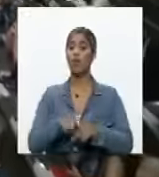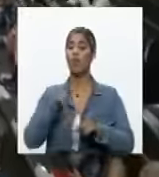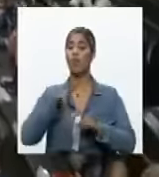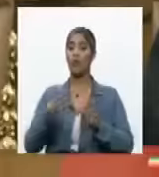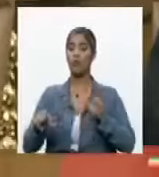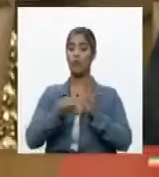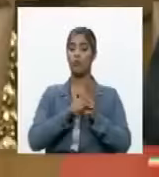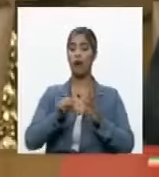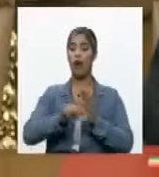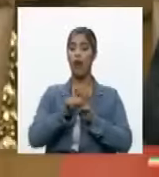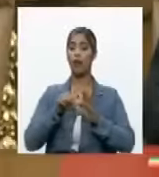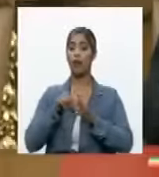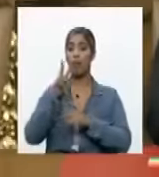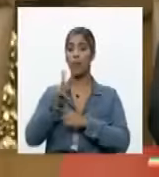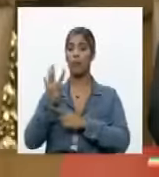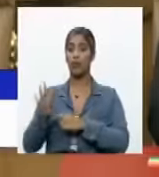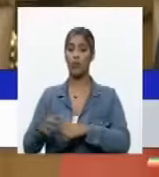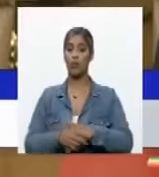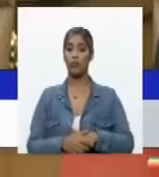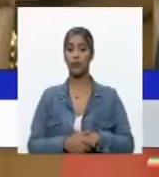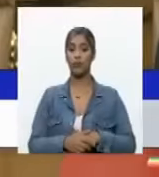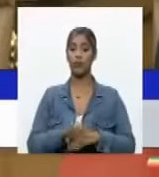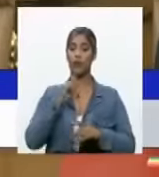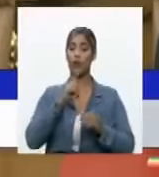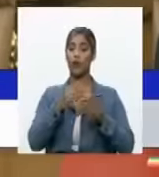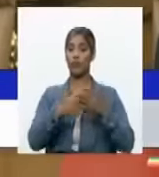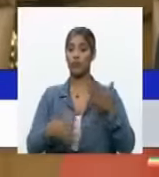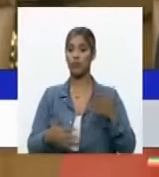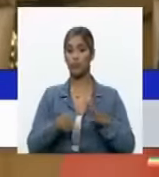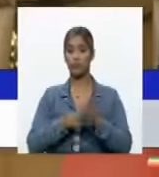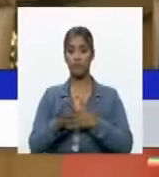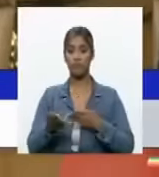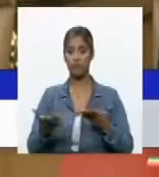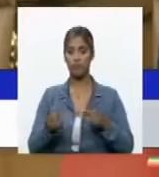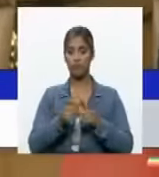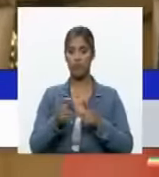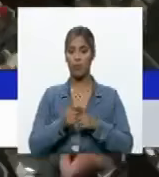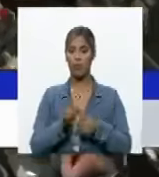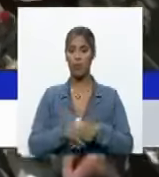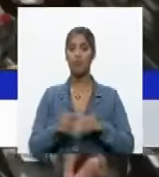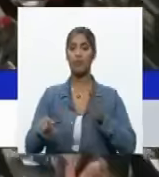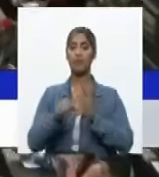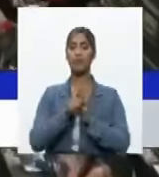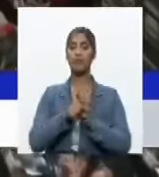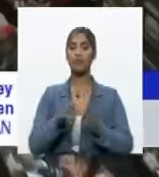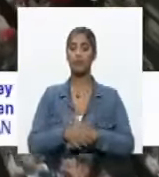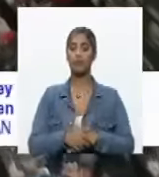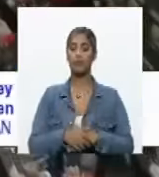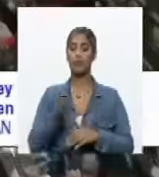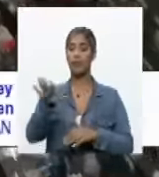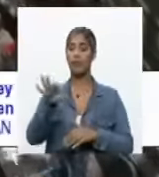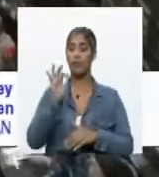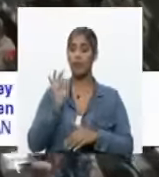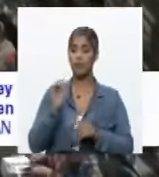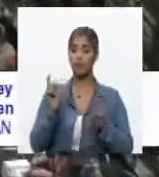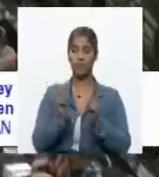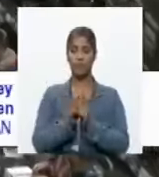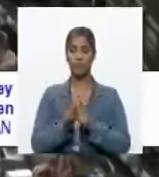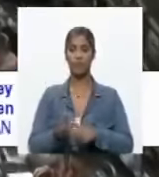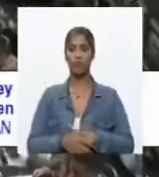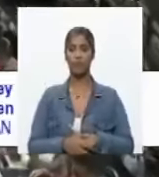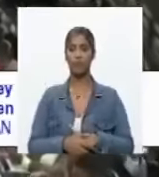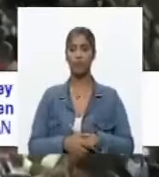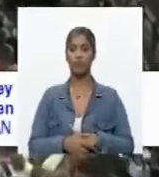el epígrafe del artículo 24, quedando redactado en los siguientes términos. Epígrafe de la escogencia. Es todo,